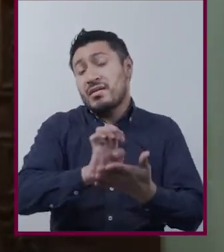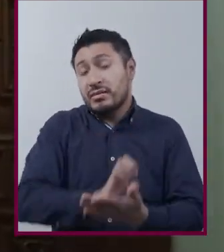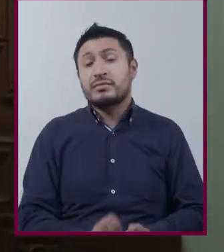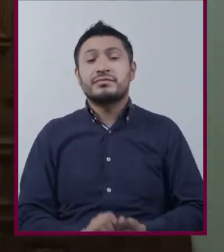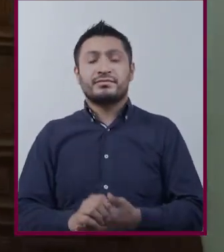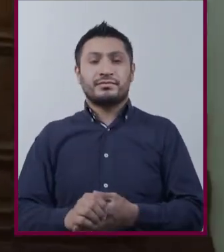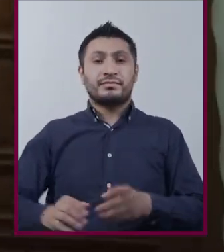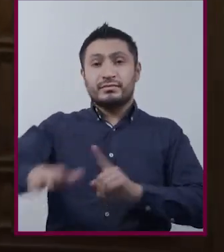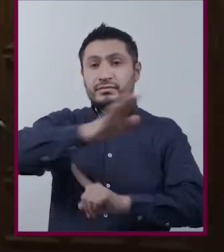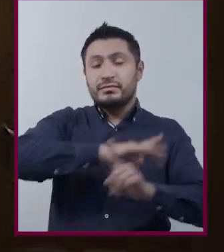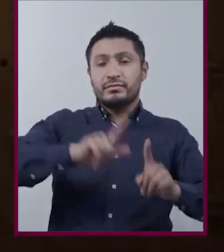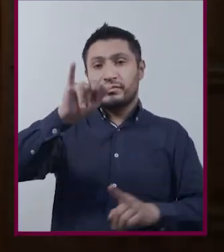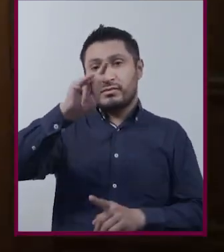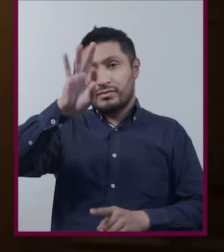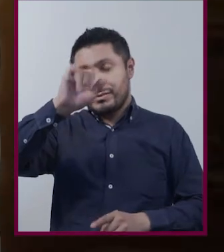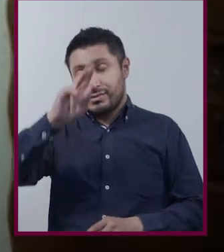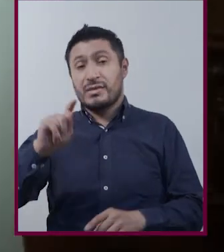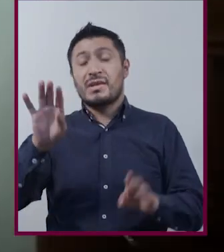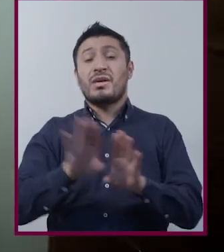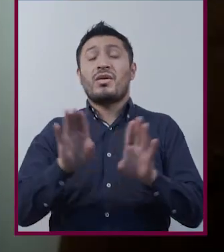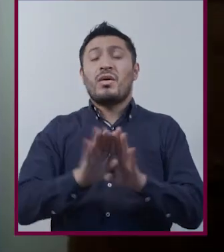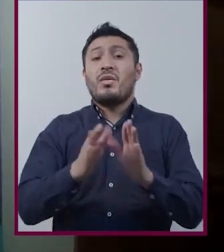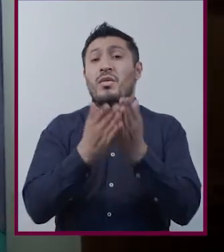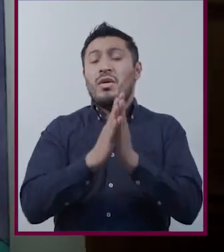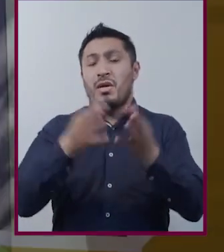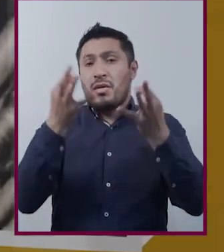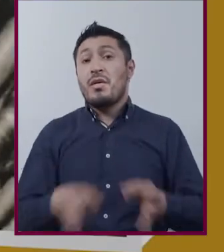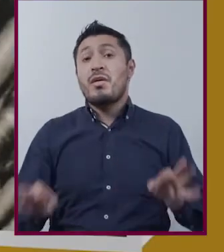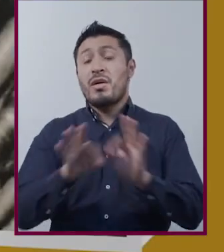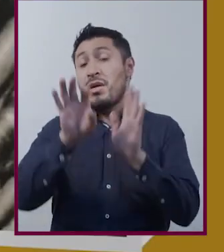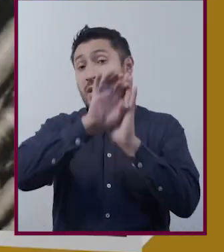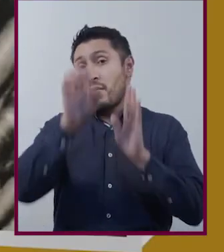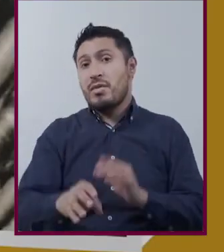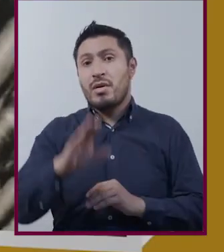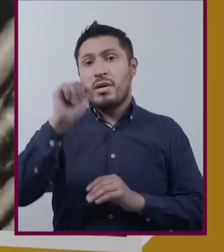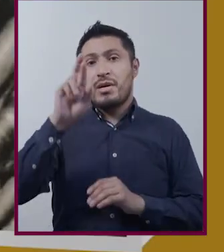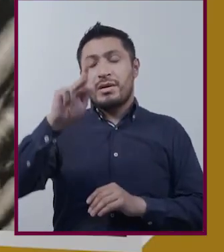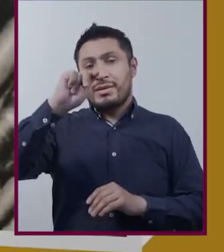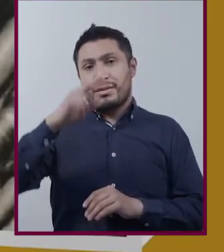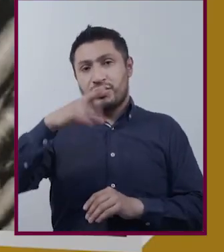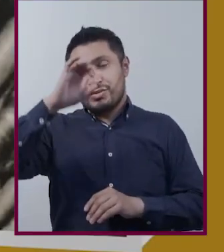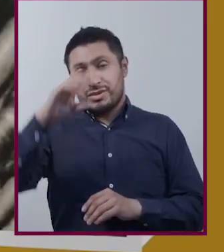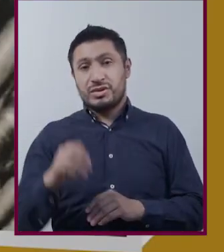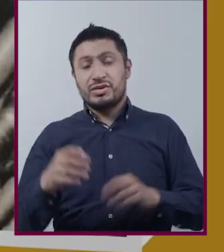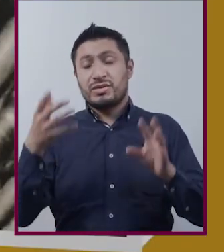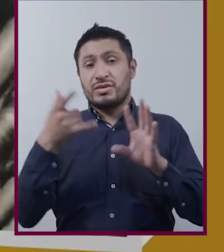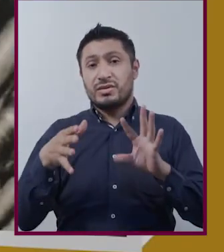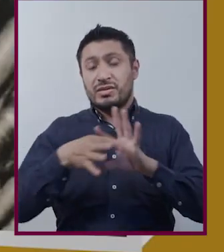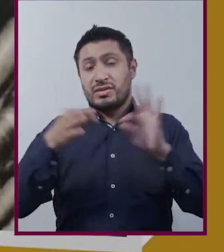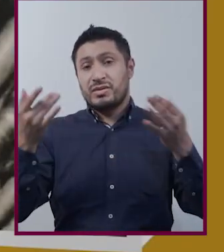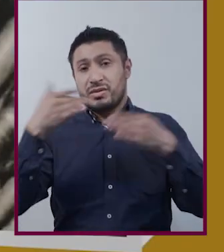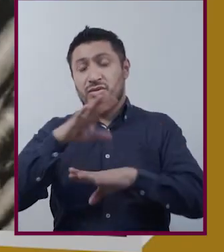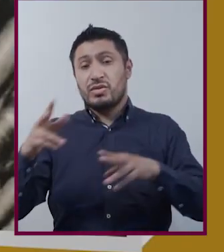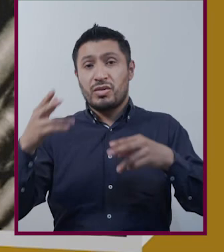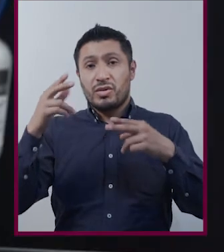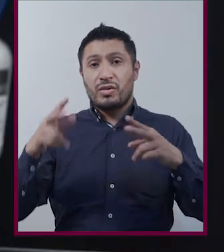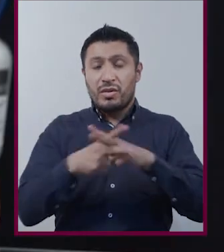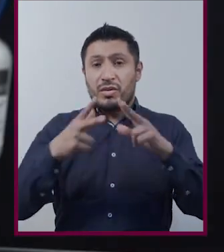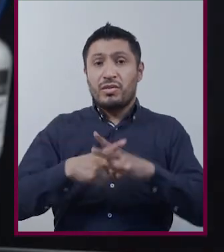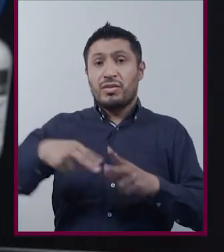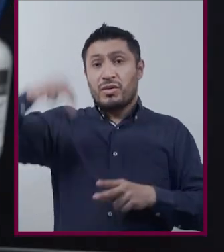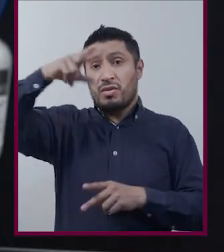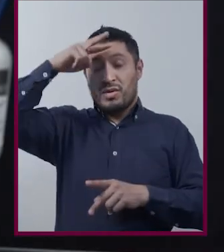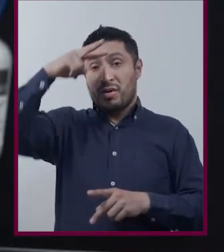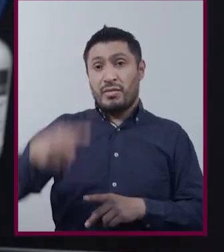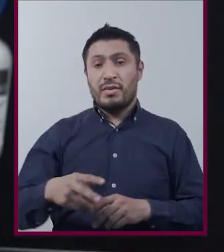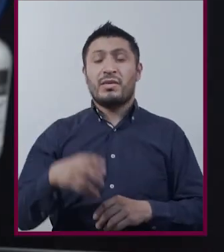que en el ámbito literario dejó obras de gran valor, de entre ellas destacan Cartucho, relatos sobre la lucha en el norte de México.